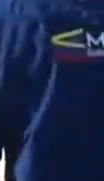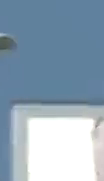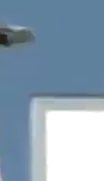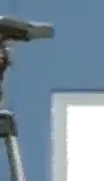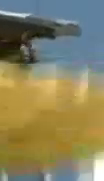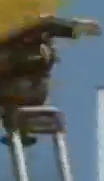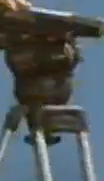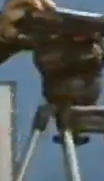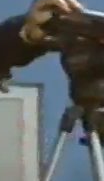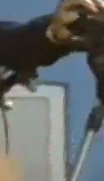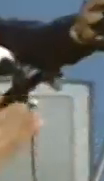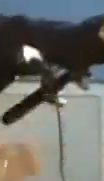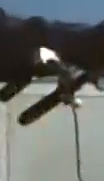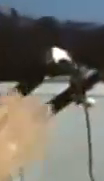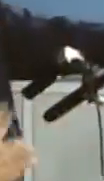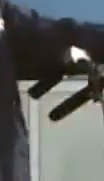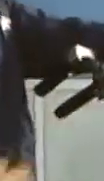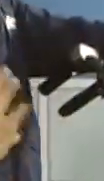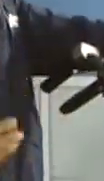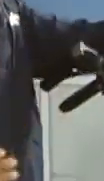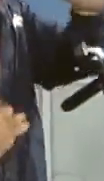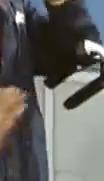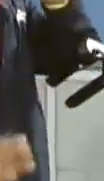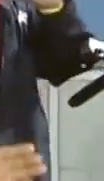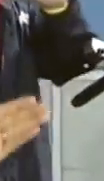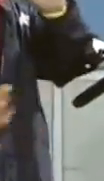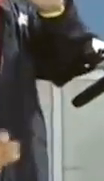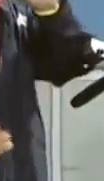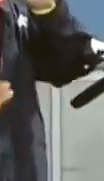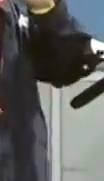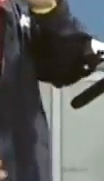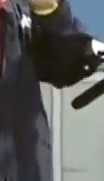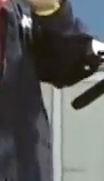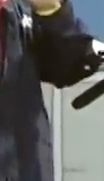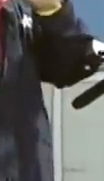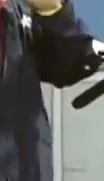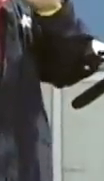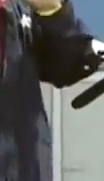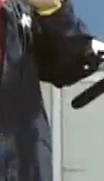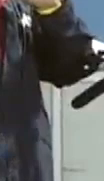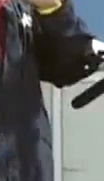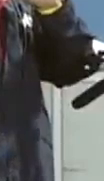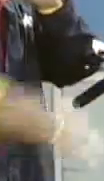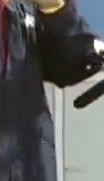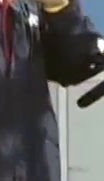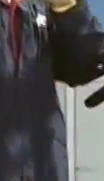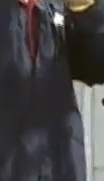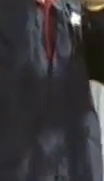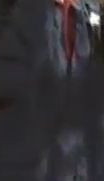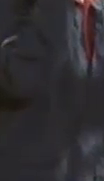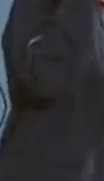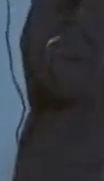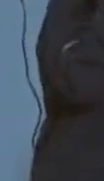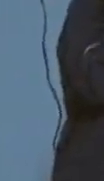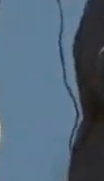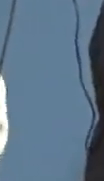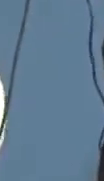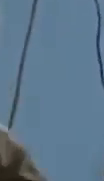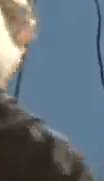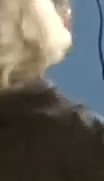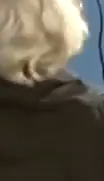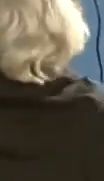sola cortejaba y otro más la pretendía. Yo la vi cuando pasaba, yo la vi cuando venía,